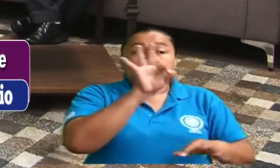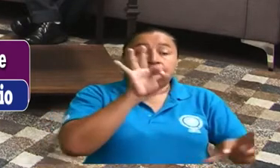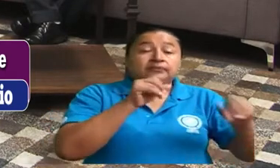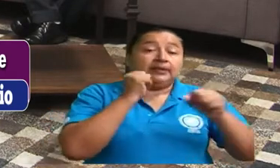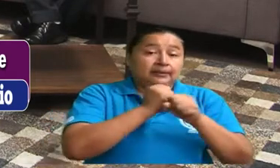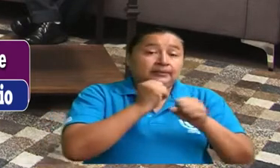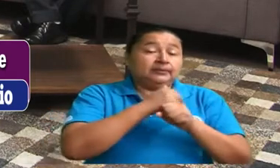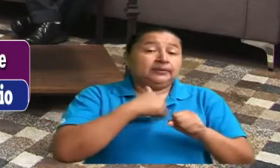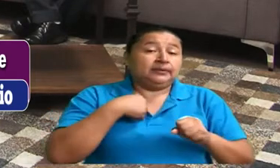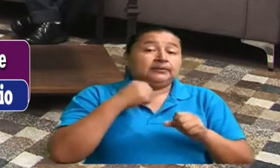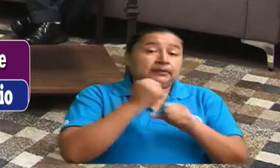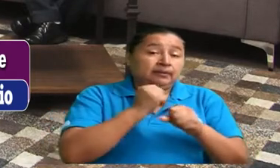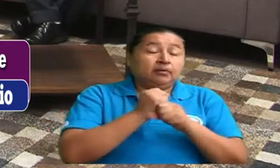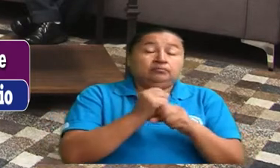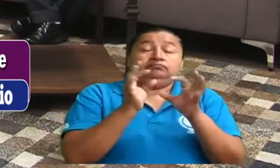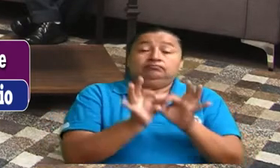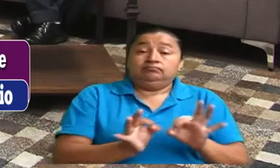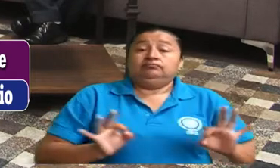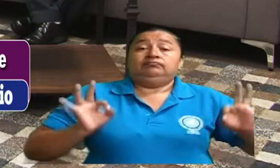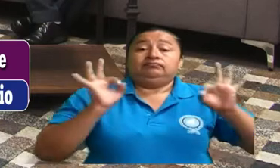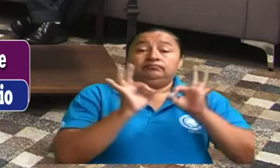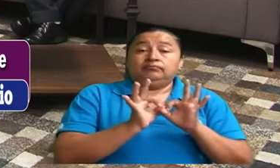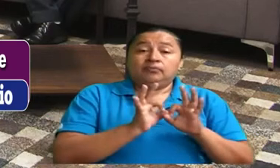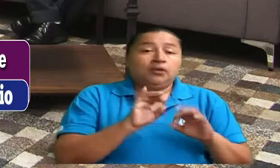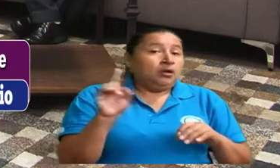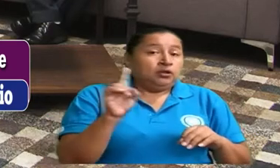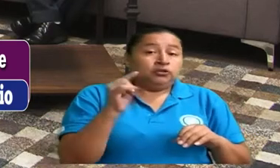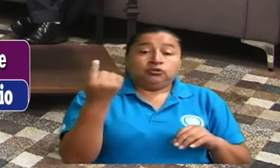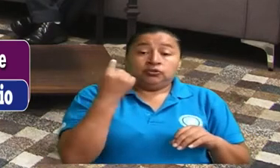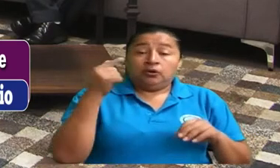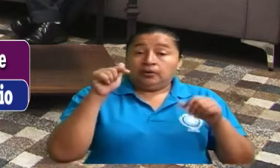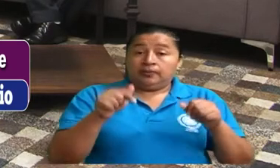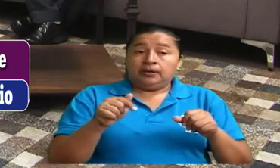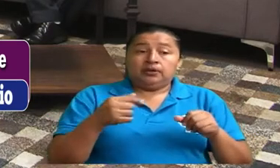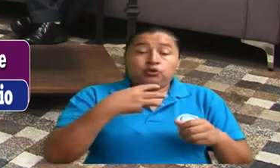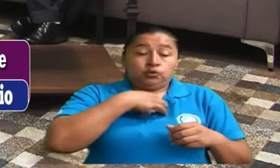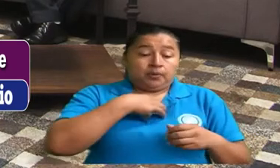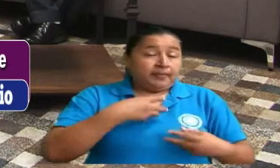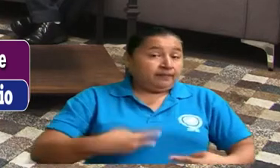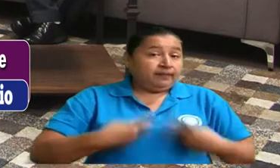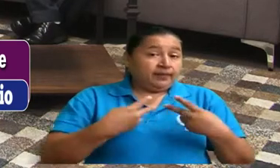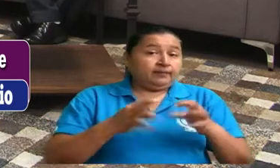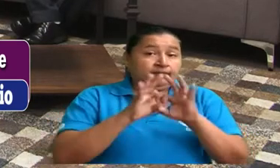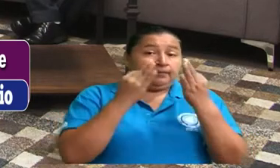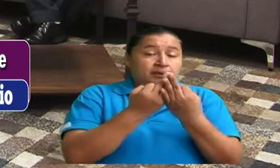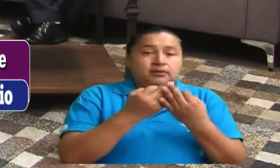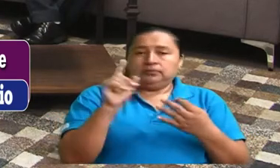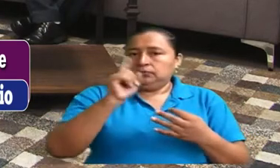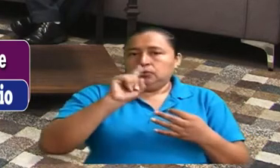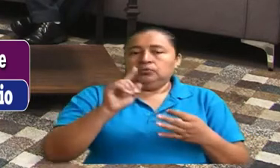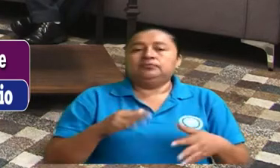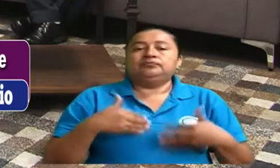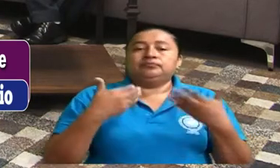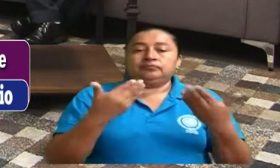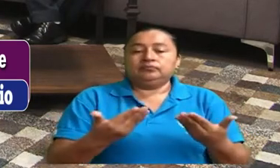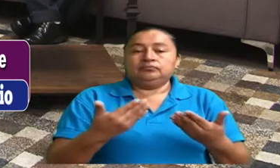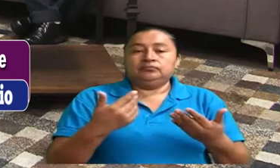una labor muy importante, claro, no solo para el sustento de la familia, sino, ¿verdad?,